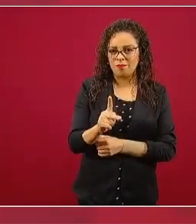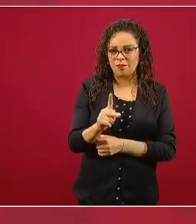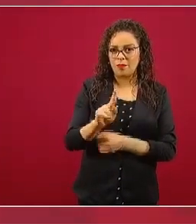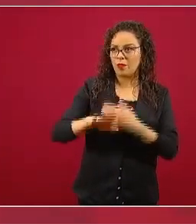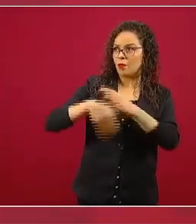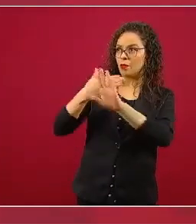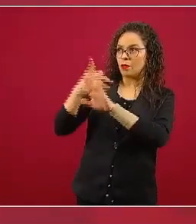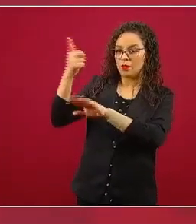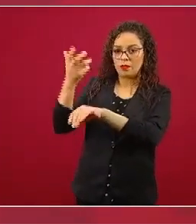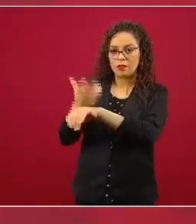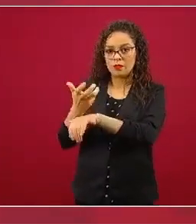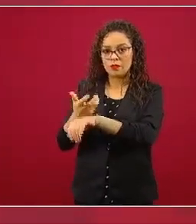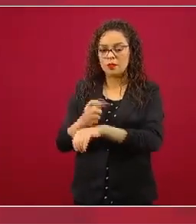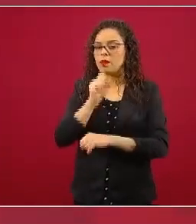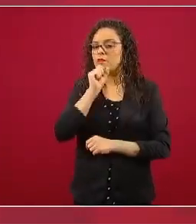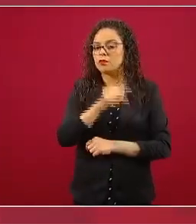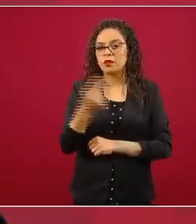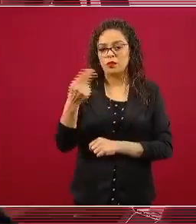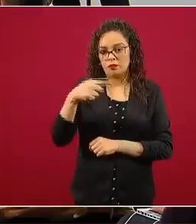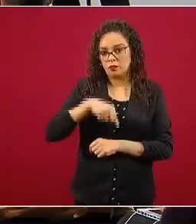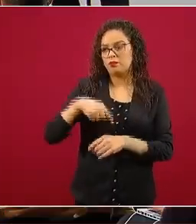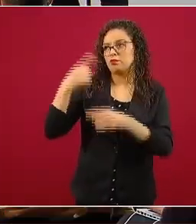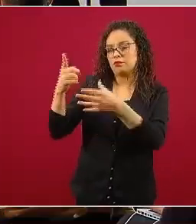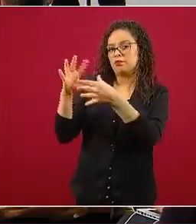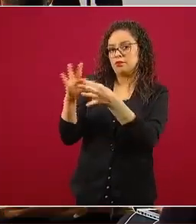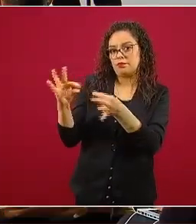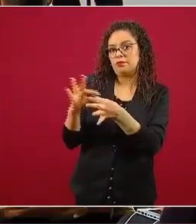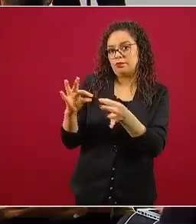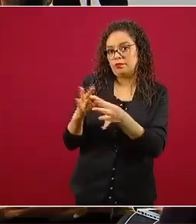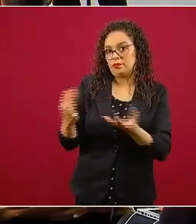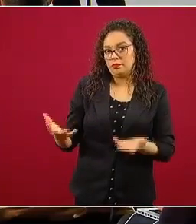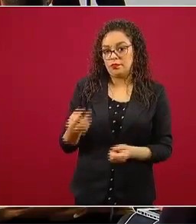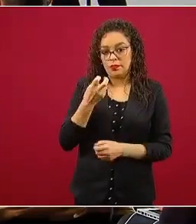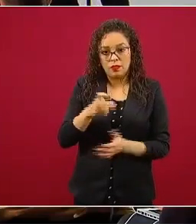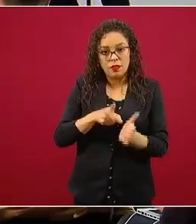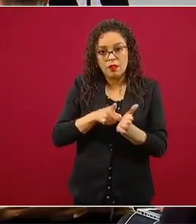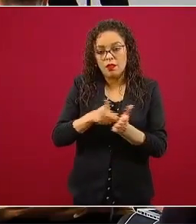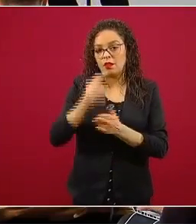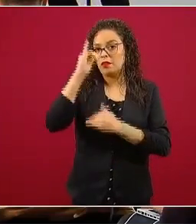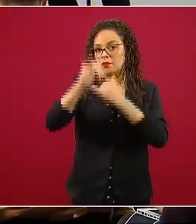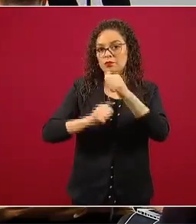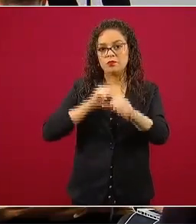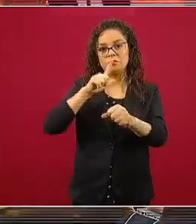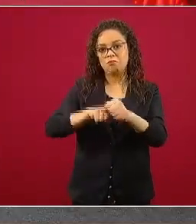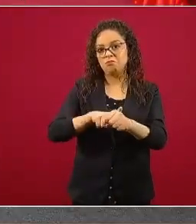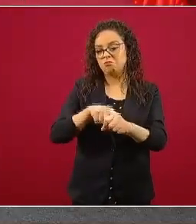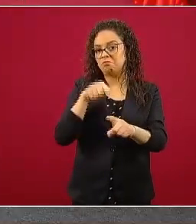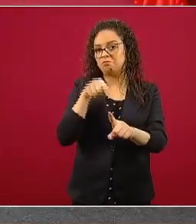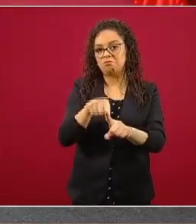o como cualquier país. Esto es parte del derecho internacional.